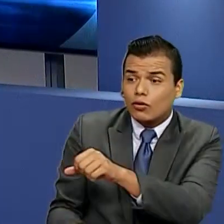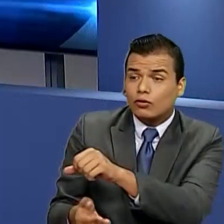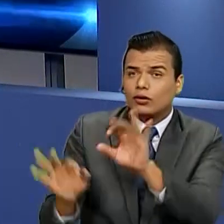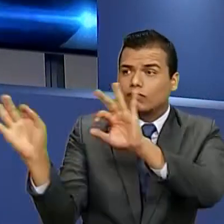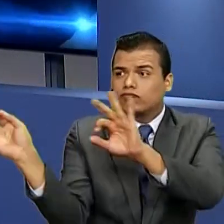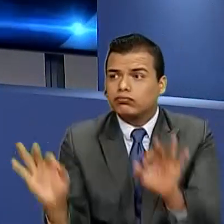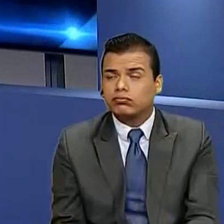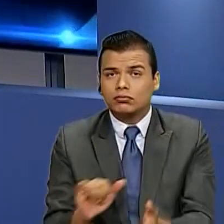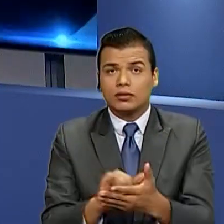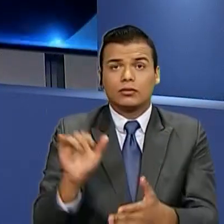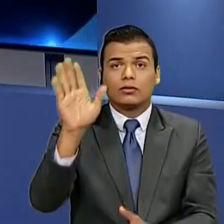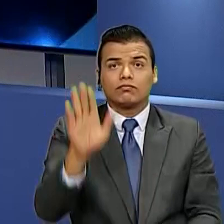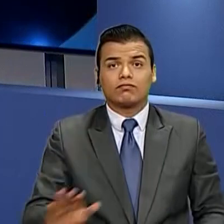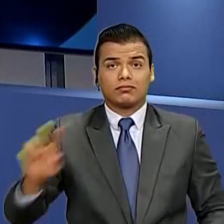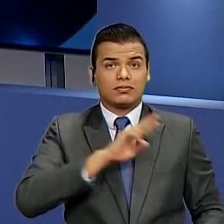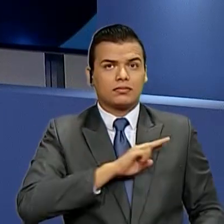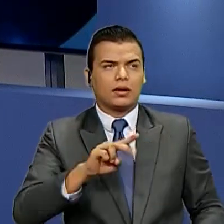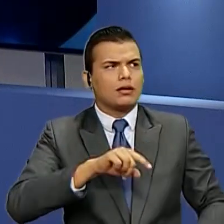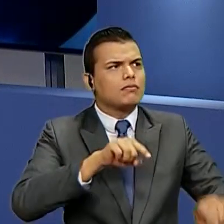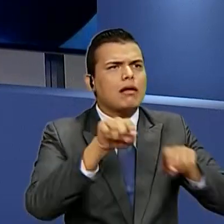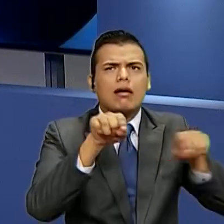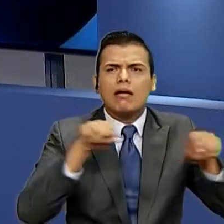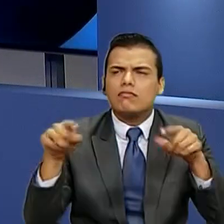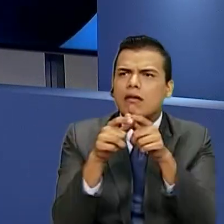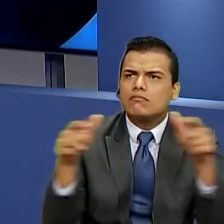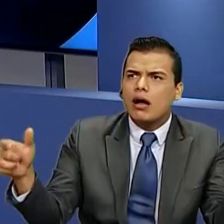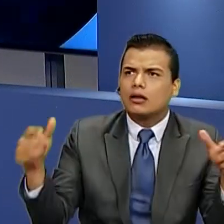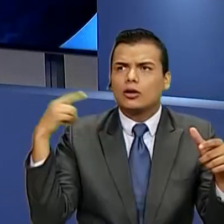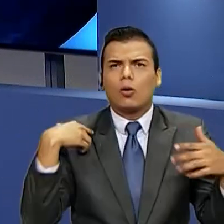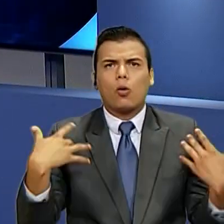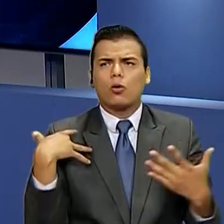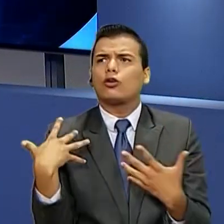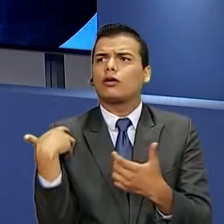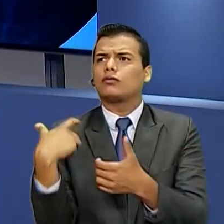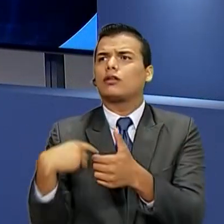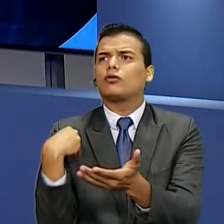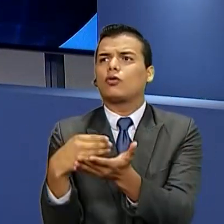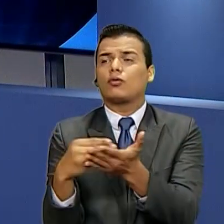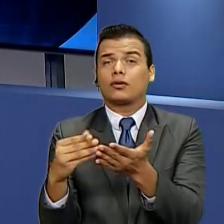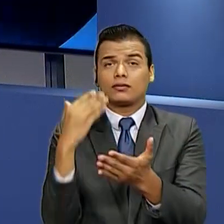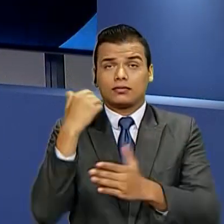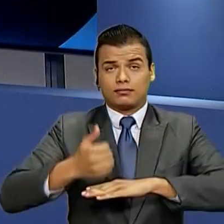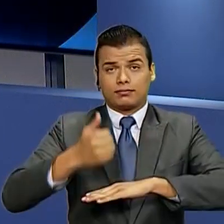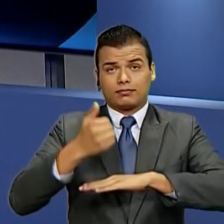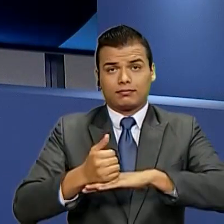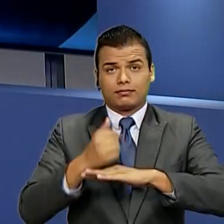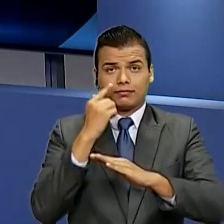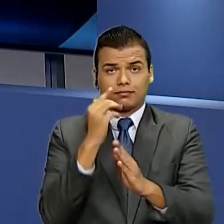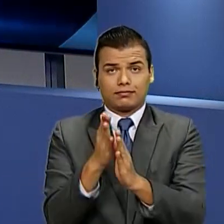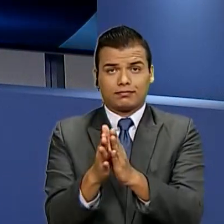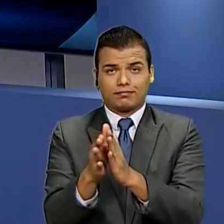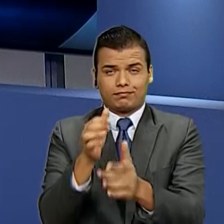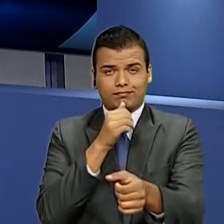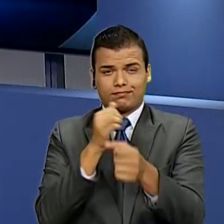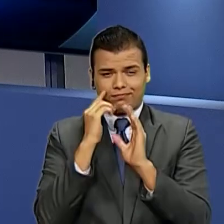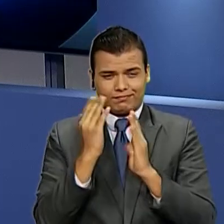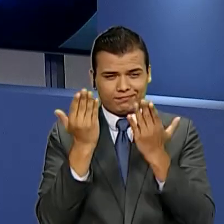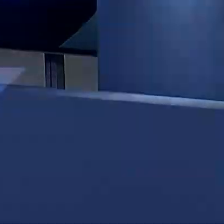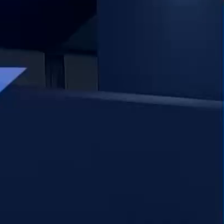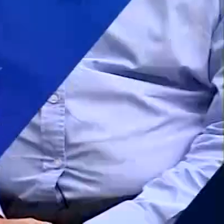masiva participación en toda la región. Con la gerente de esa entidad, Gloria Patricia Gutiérrez Mera, está nuestro director, Oscar López